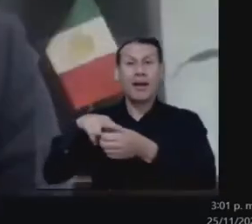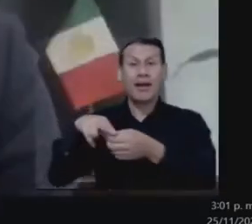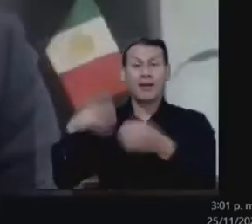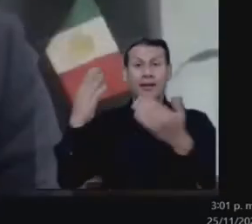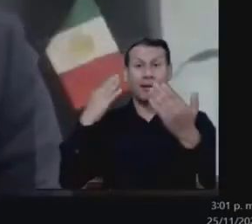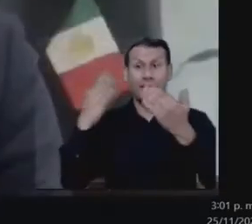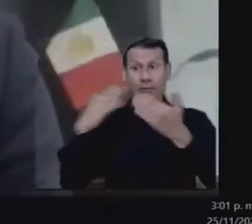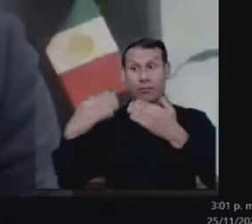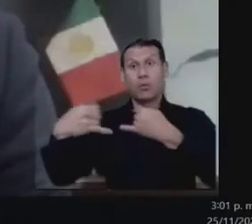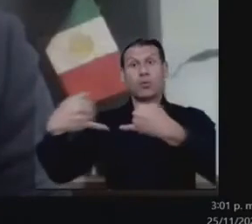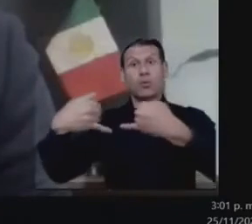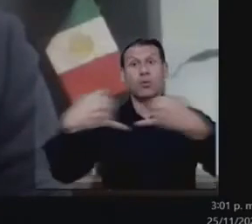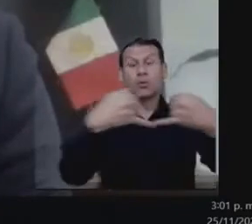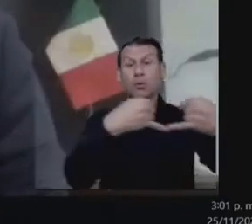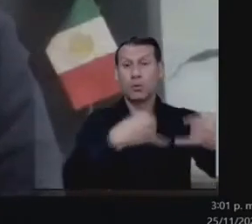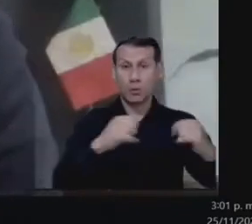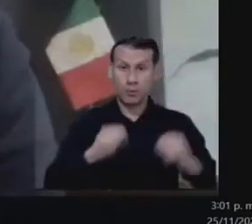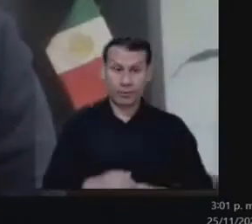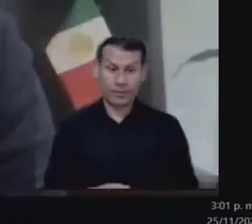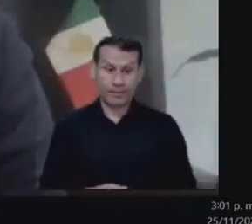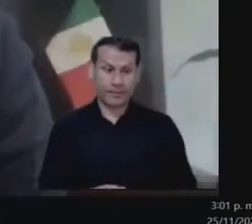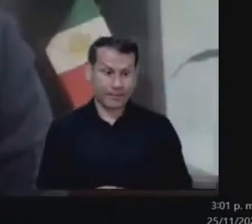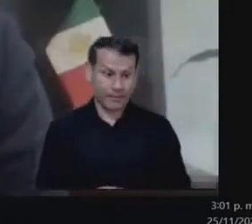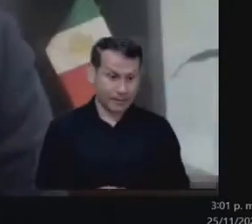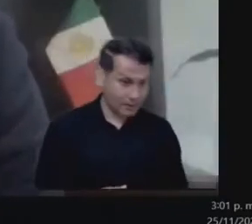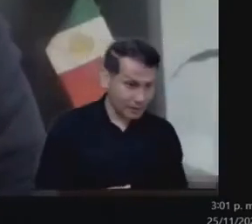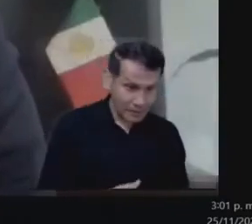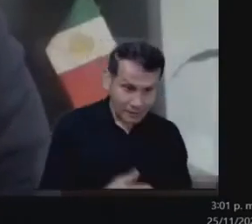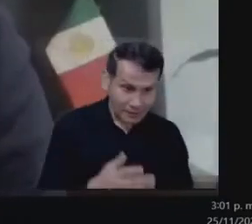Cristian. Ok. Gracias, Cristian.